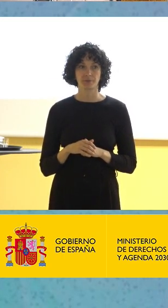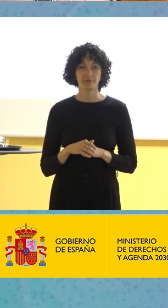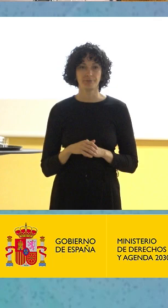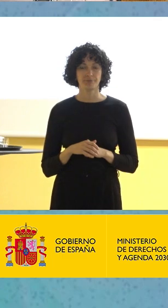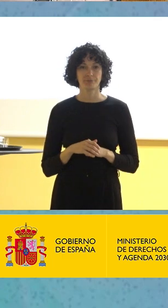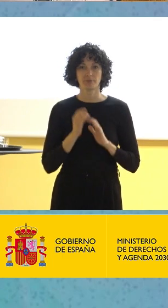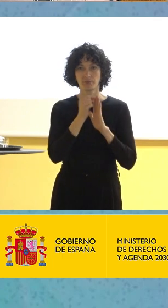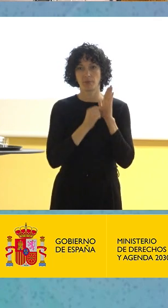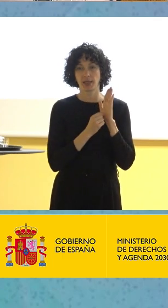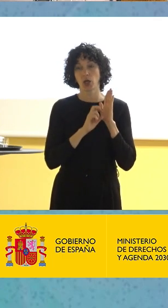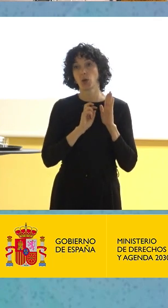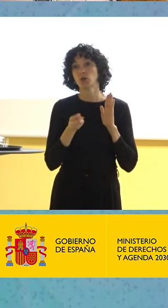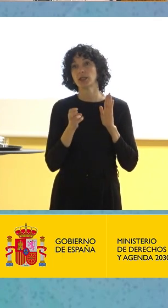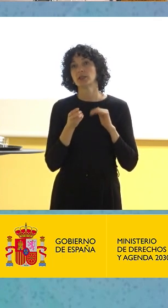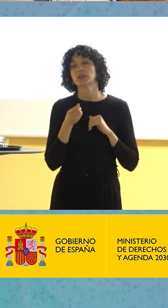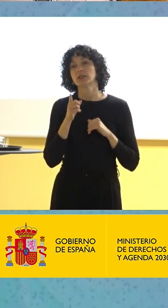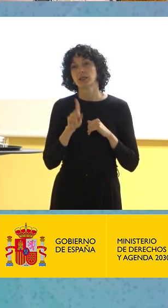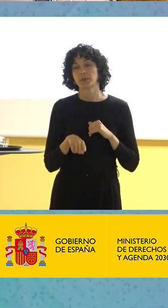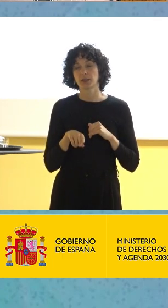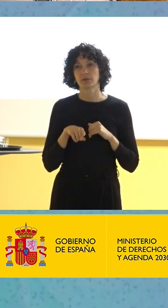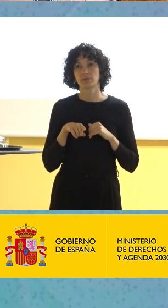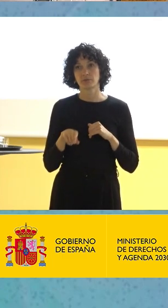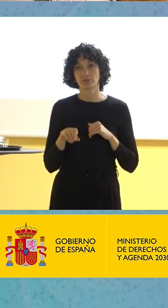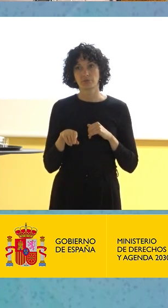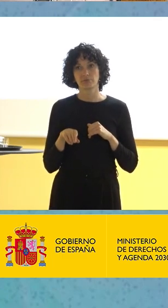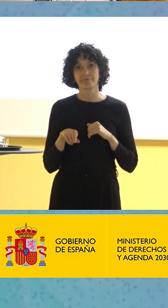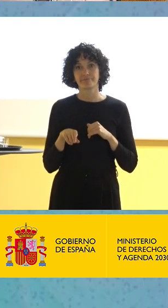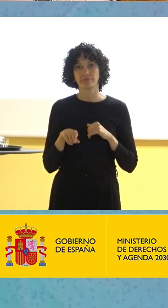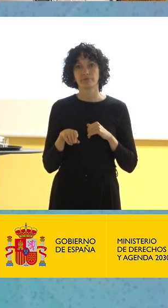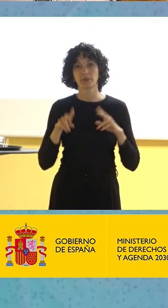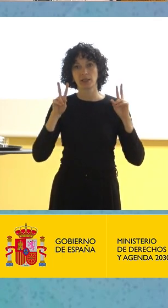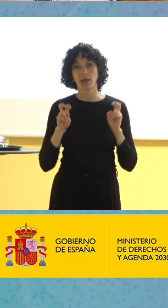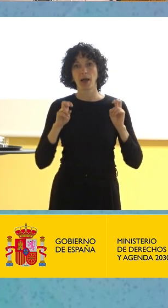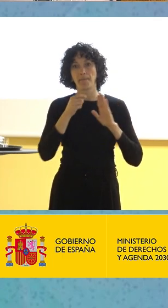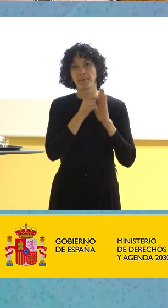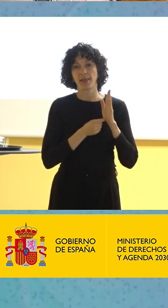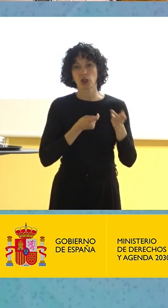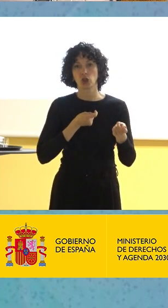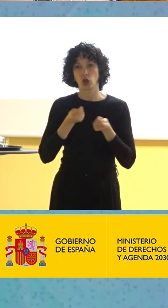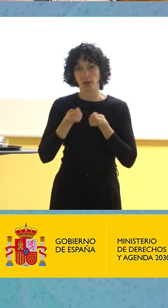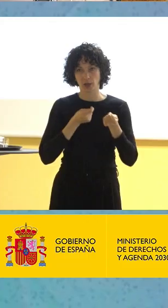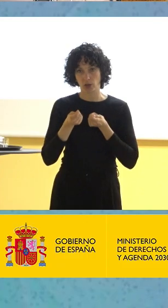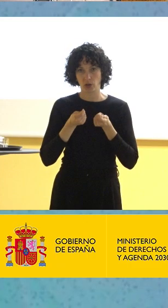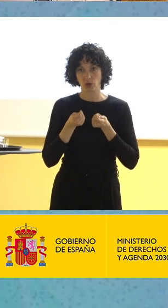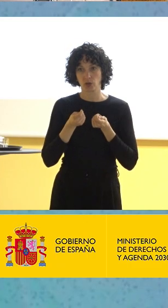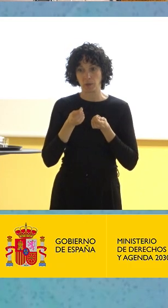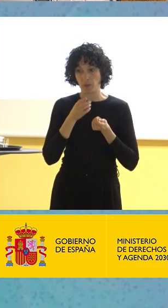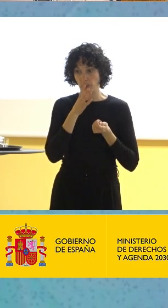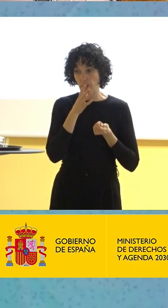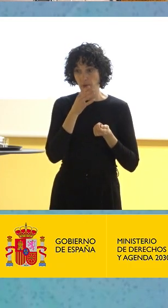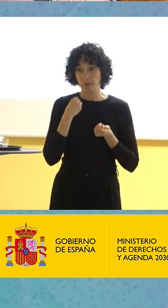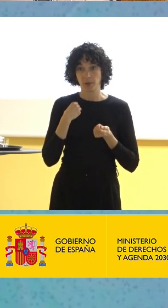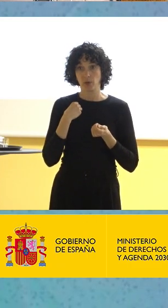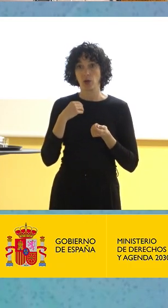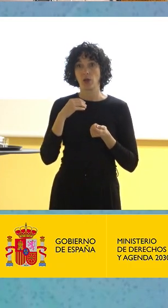Otra de las medidas tiene que ver con las medidas de coordinación, de que desde los propios CESUR puedan pasar